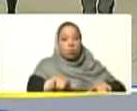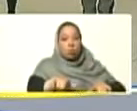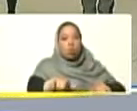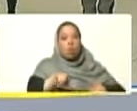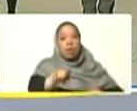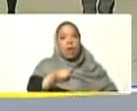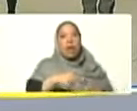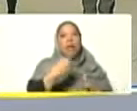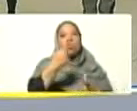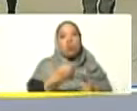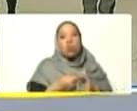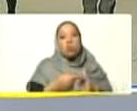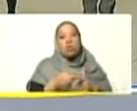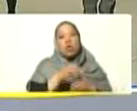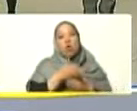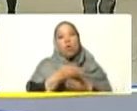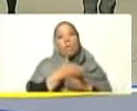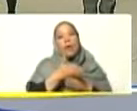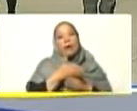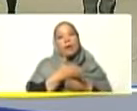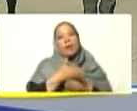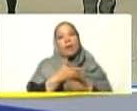usted comparte